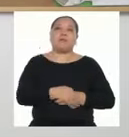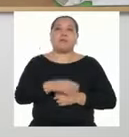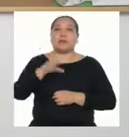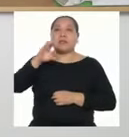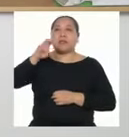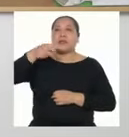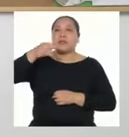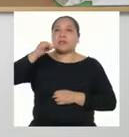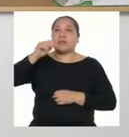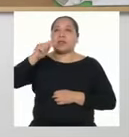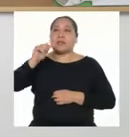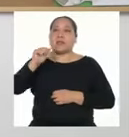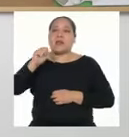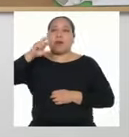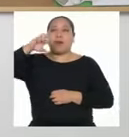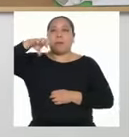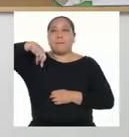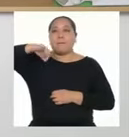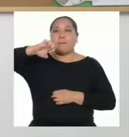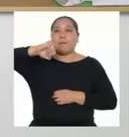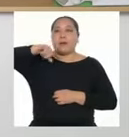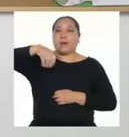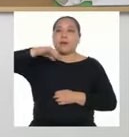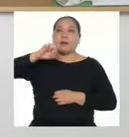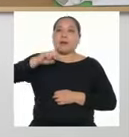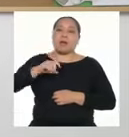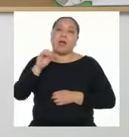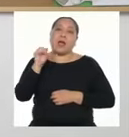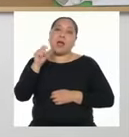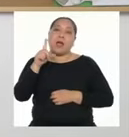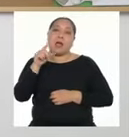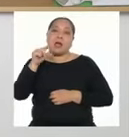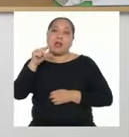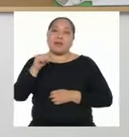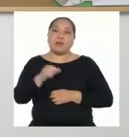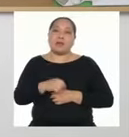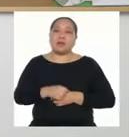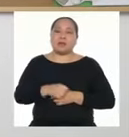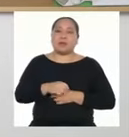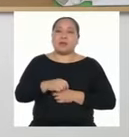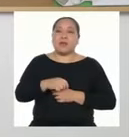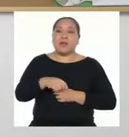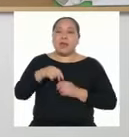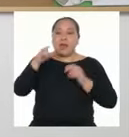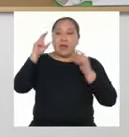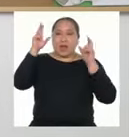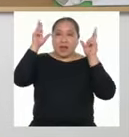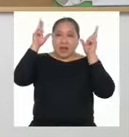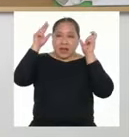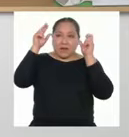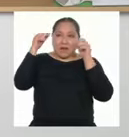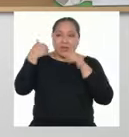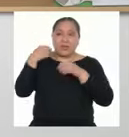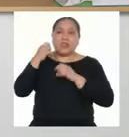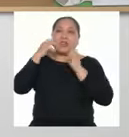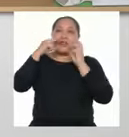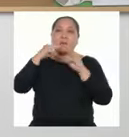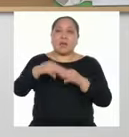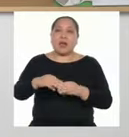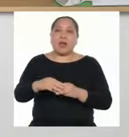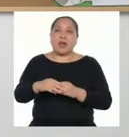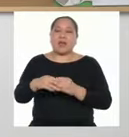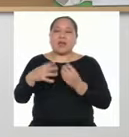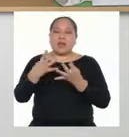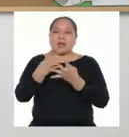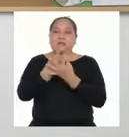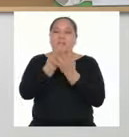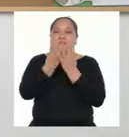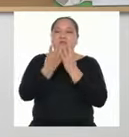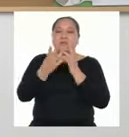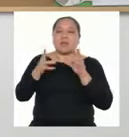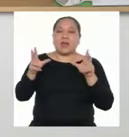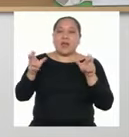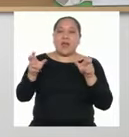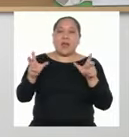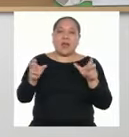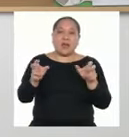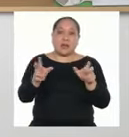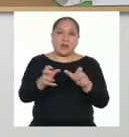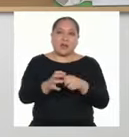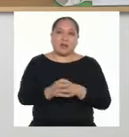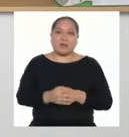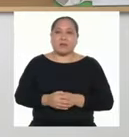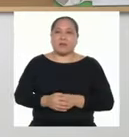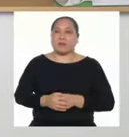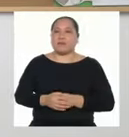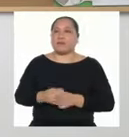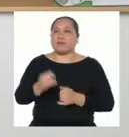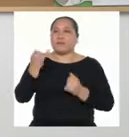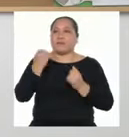la chita y el pejerrey, además de algas, caballitos de mar, cangrejos y conchas de abanico. Por último,